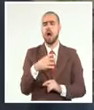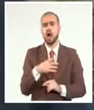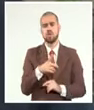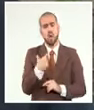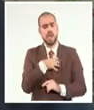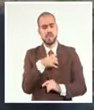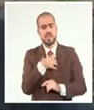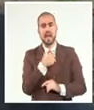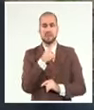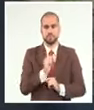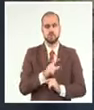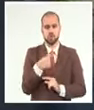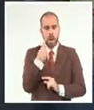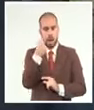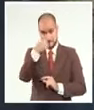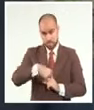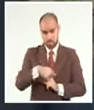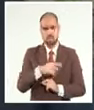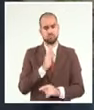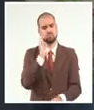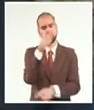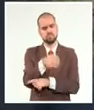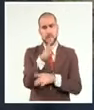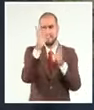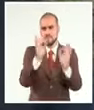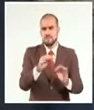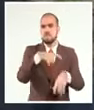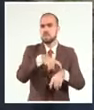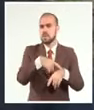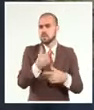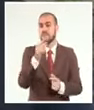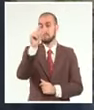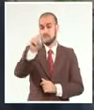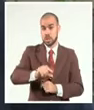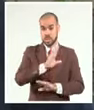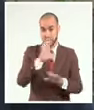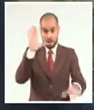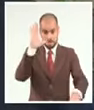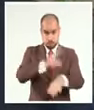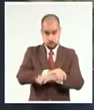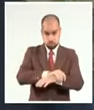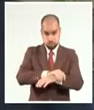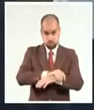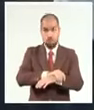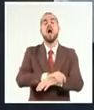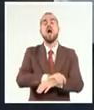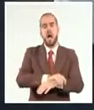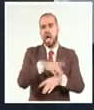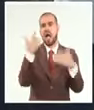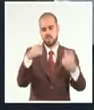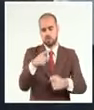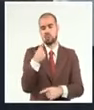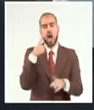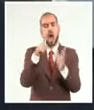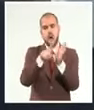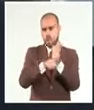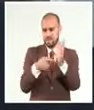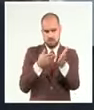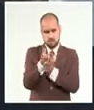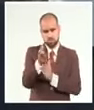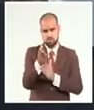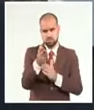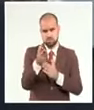de personarnos desde el mismo momento que la persona es instruida de cargo, que es detenida. Tuvimos un acceso a las